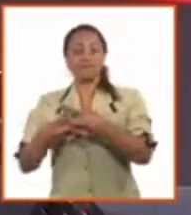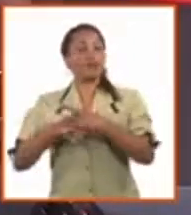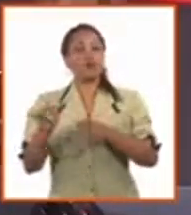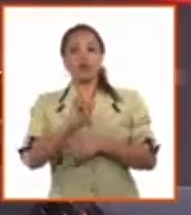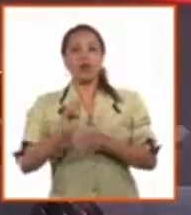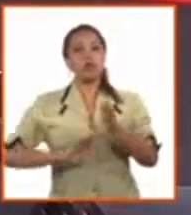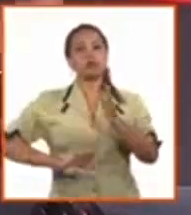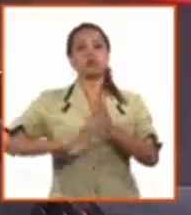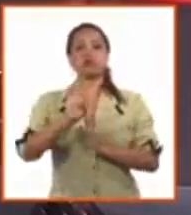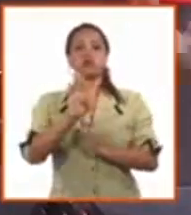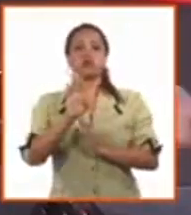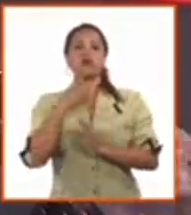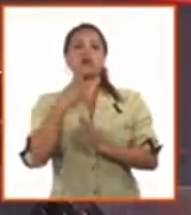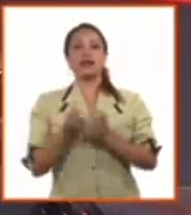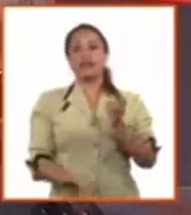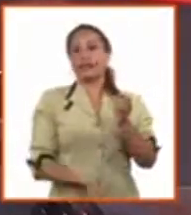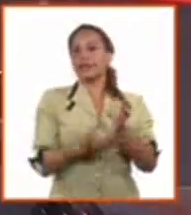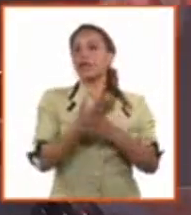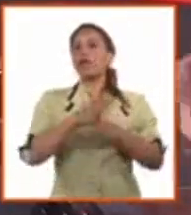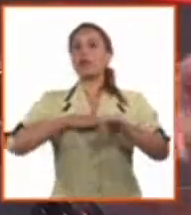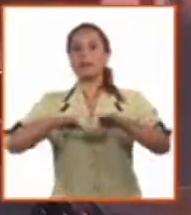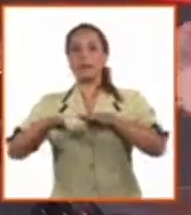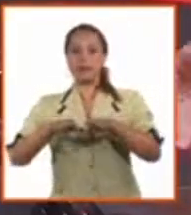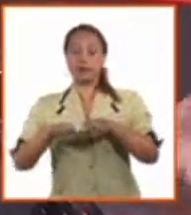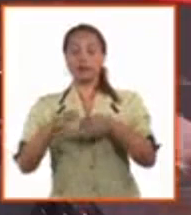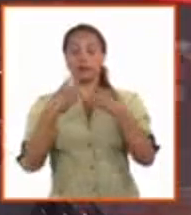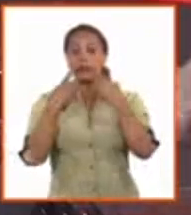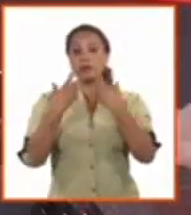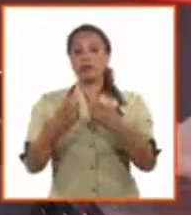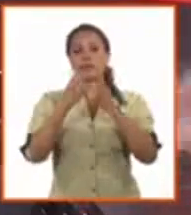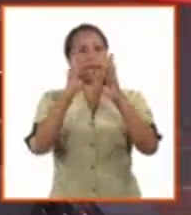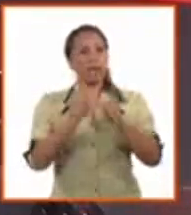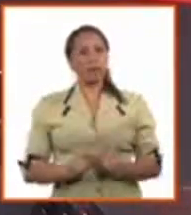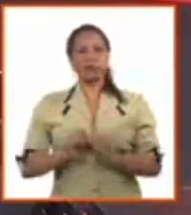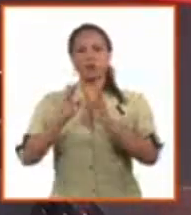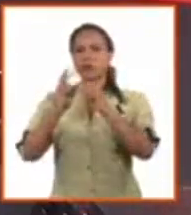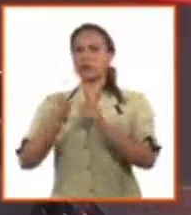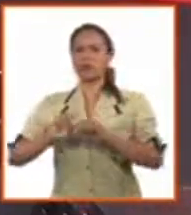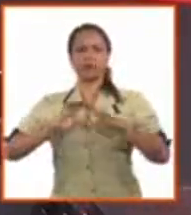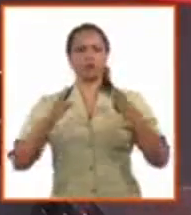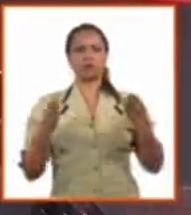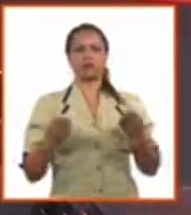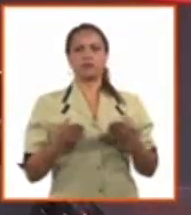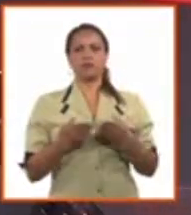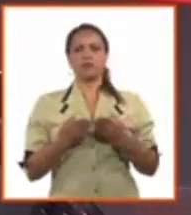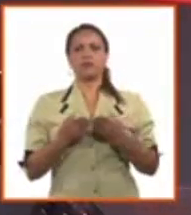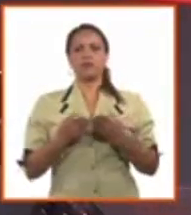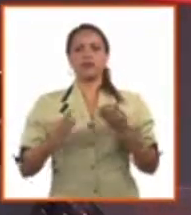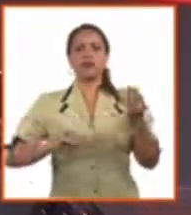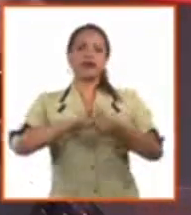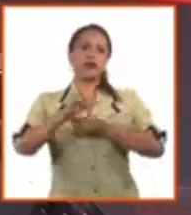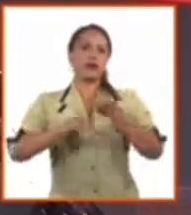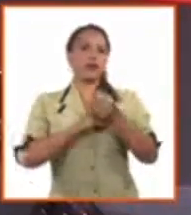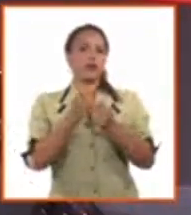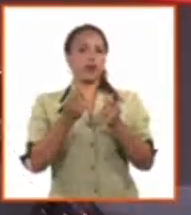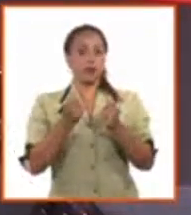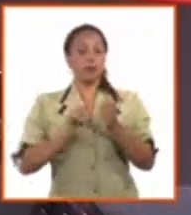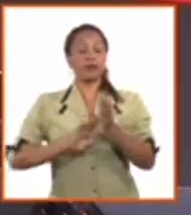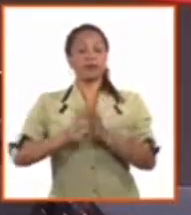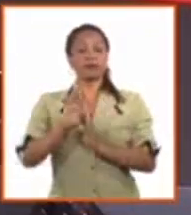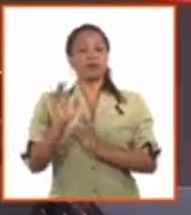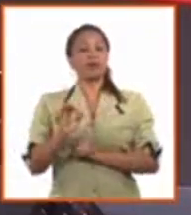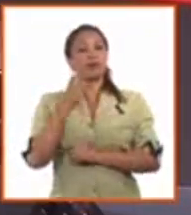prosperan desde el punto de vista de su formación de su preparación de su resultado de su remuneración económica